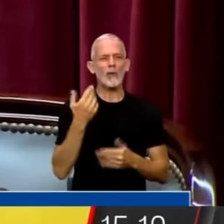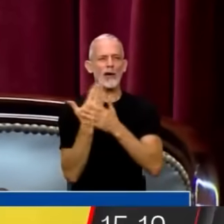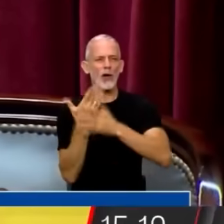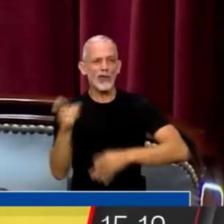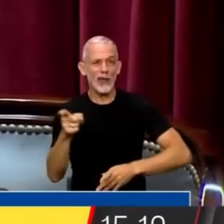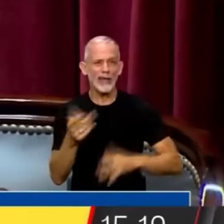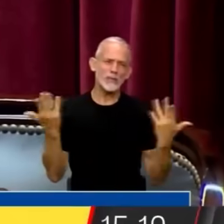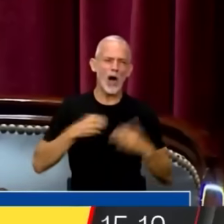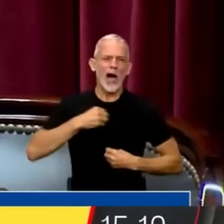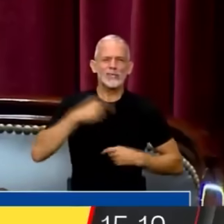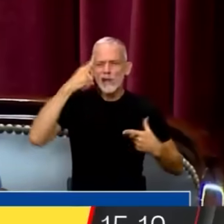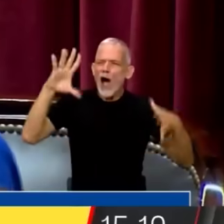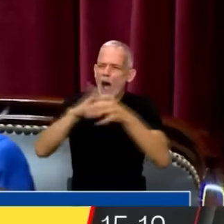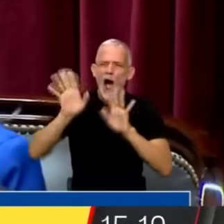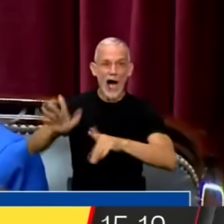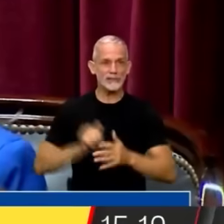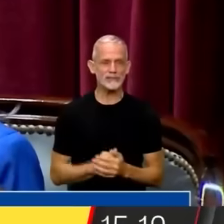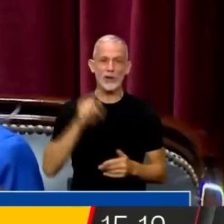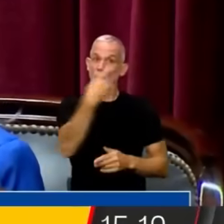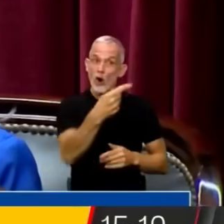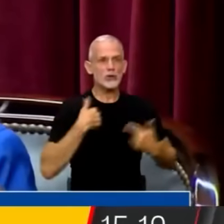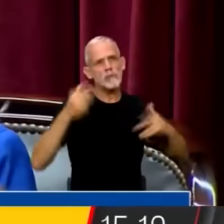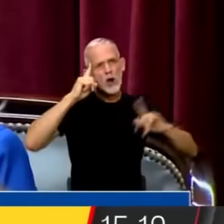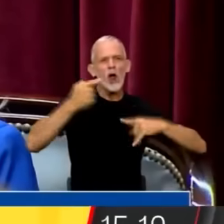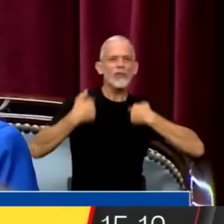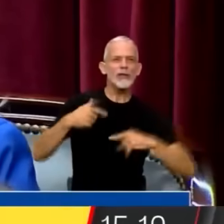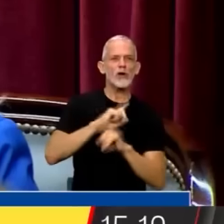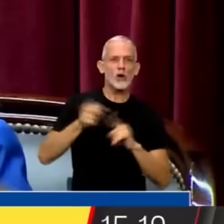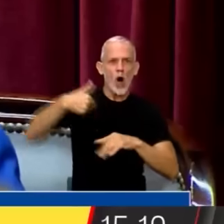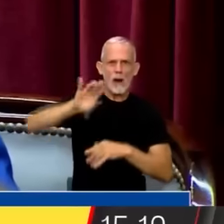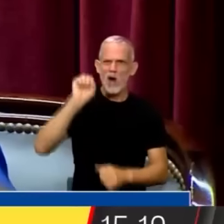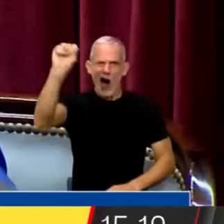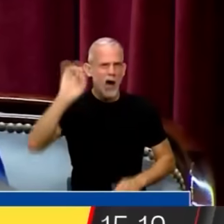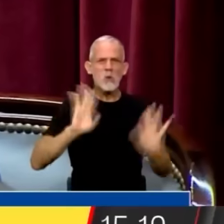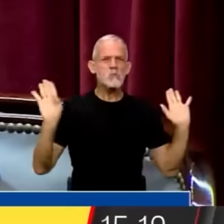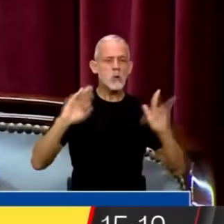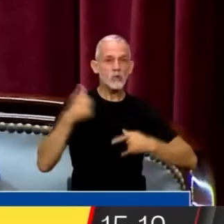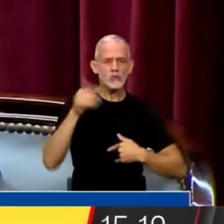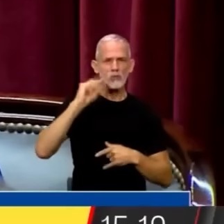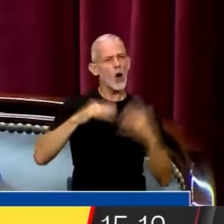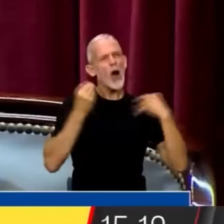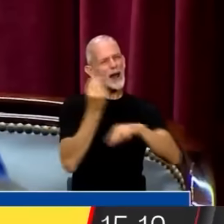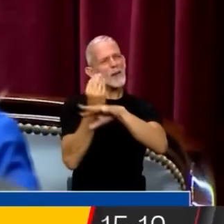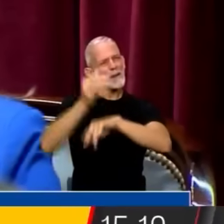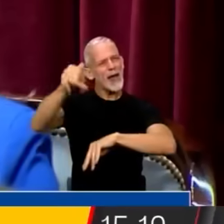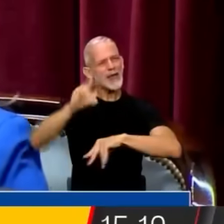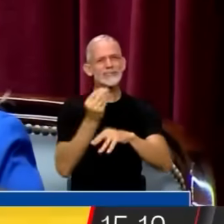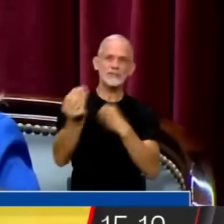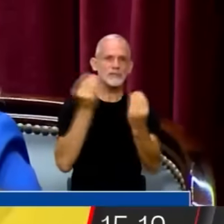derecha porque se sienten identificados. Otros nos dijeron que venía el fascismo y se ofrecen como embajadores y